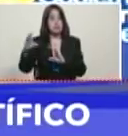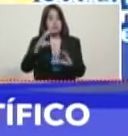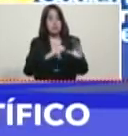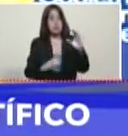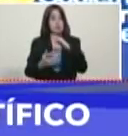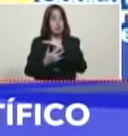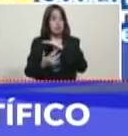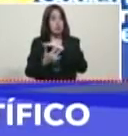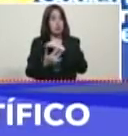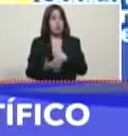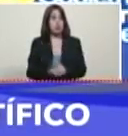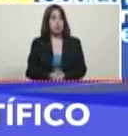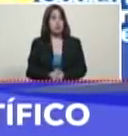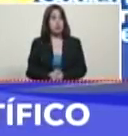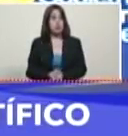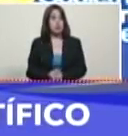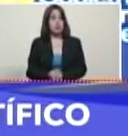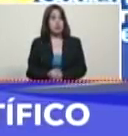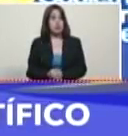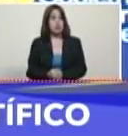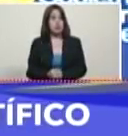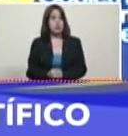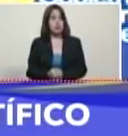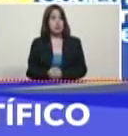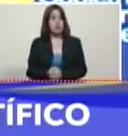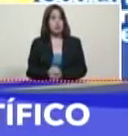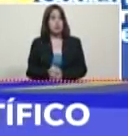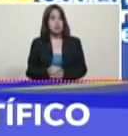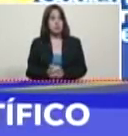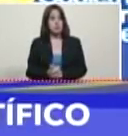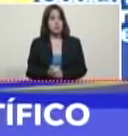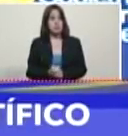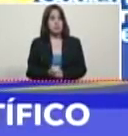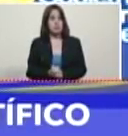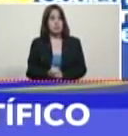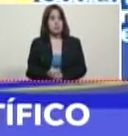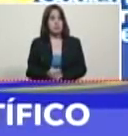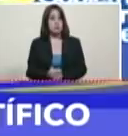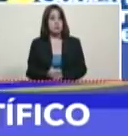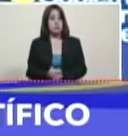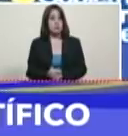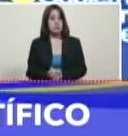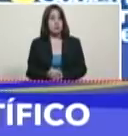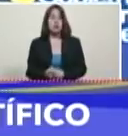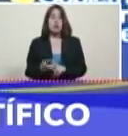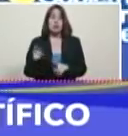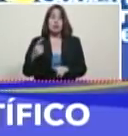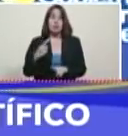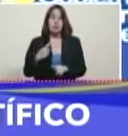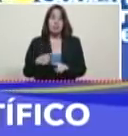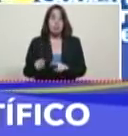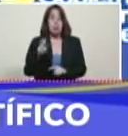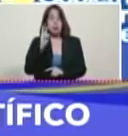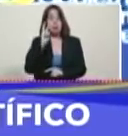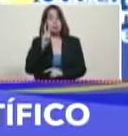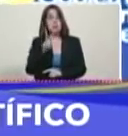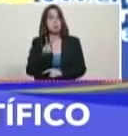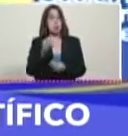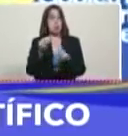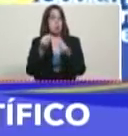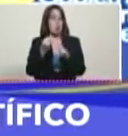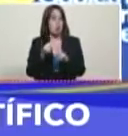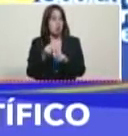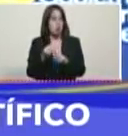a la creación. Pero sin lugar a dudas, Nos ha faltado la visión central,